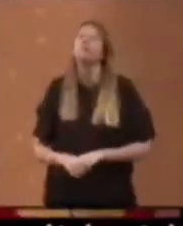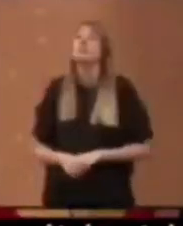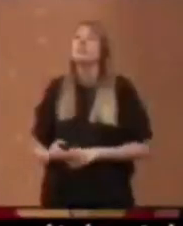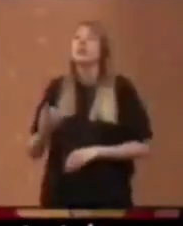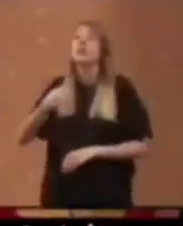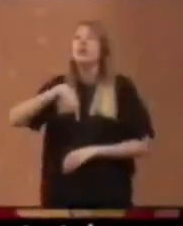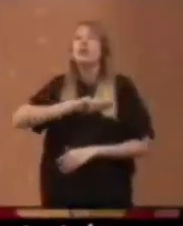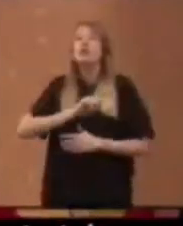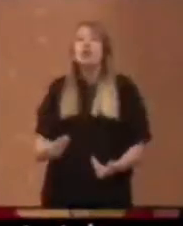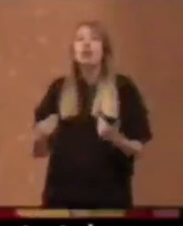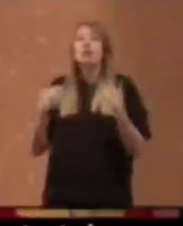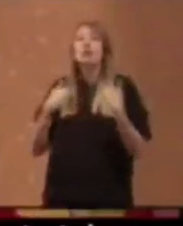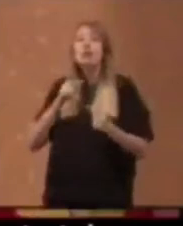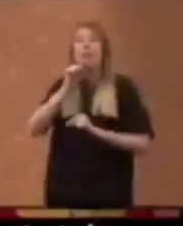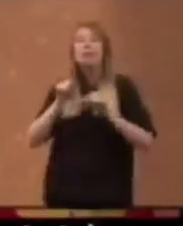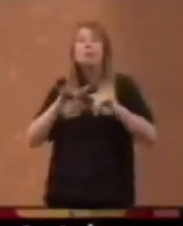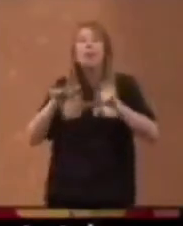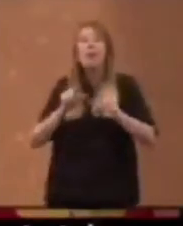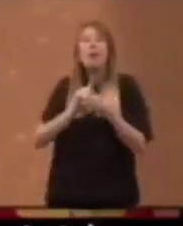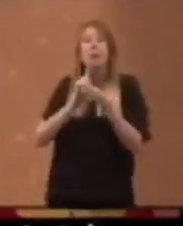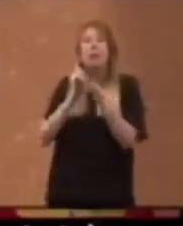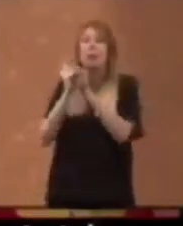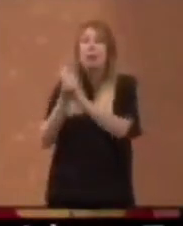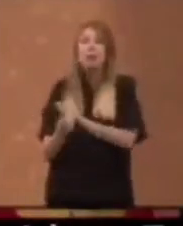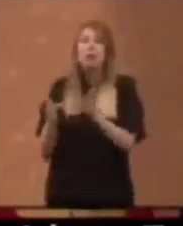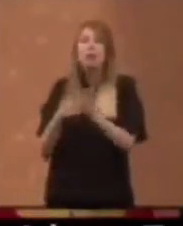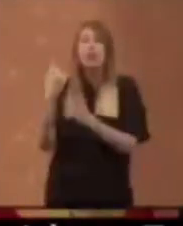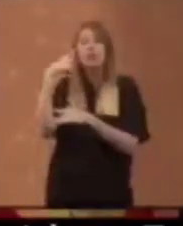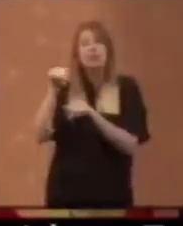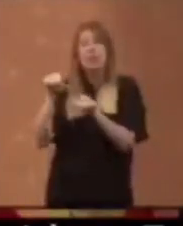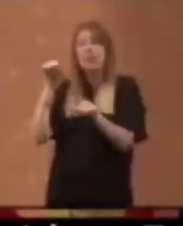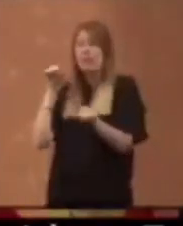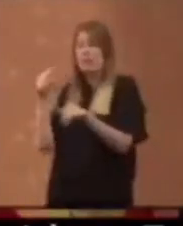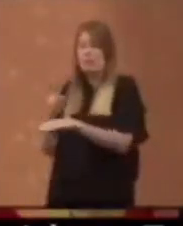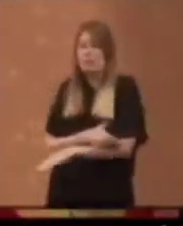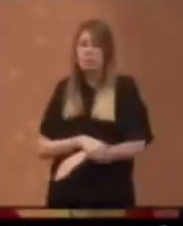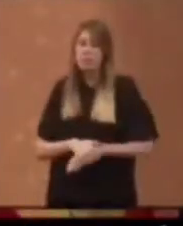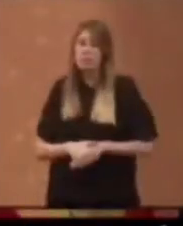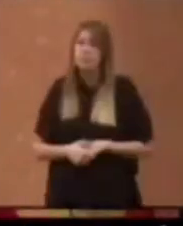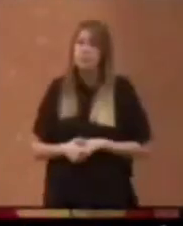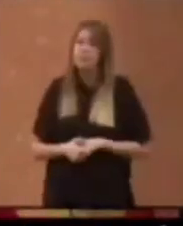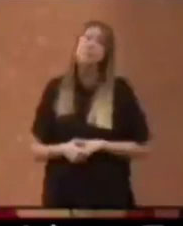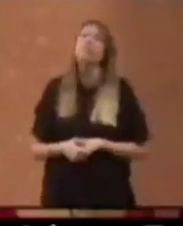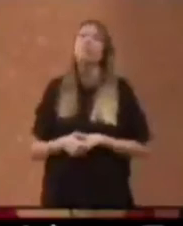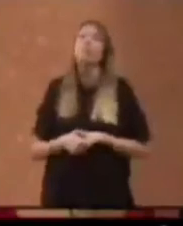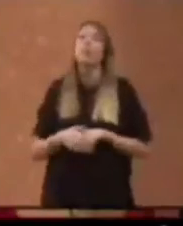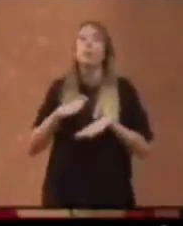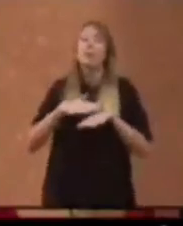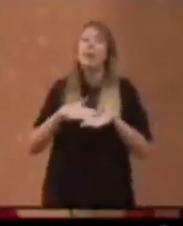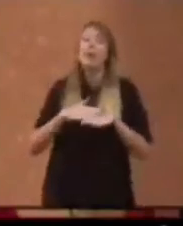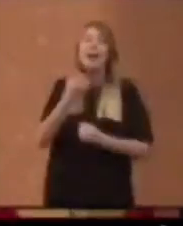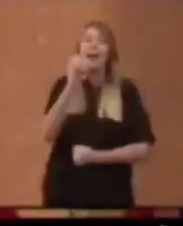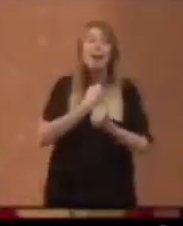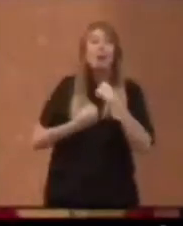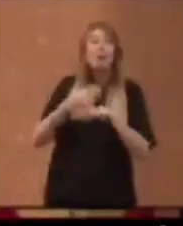pandemia active una serie de cambios e inversiones que ya se sabían muy necesarias para la economía y para la sociedad,